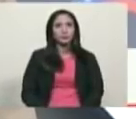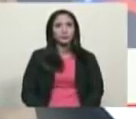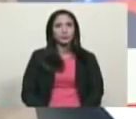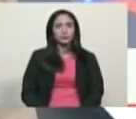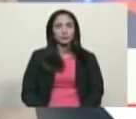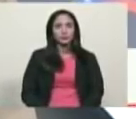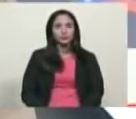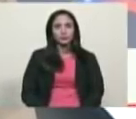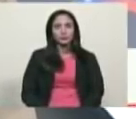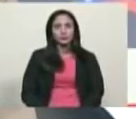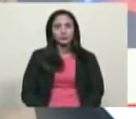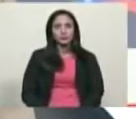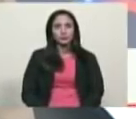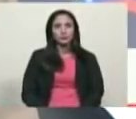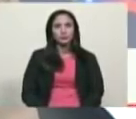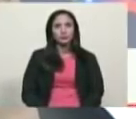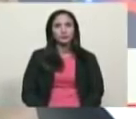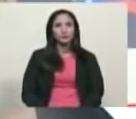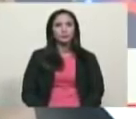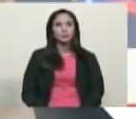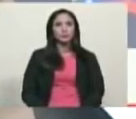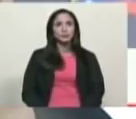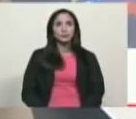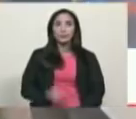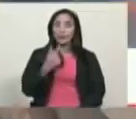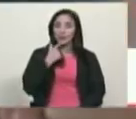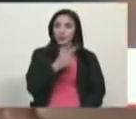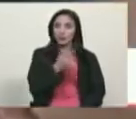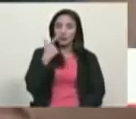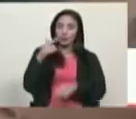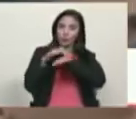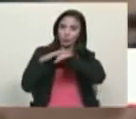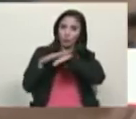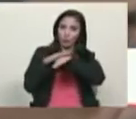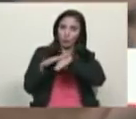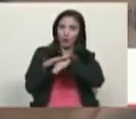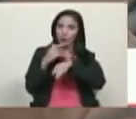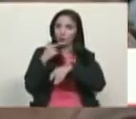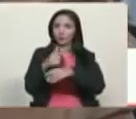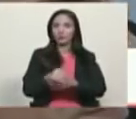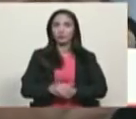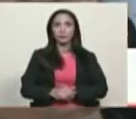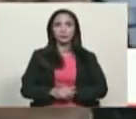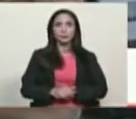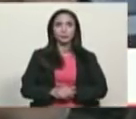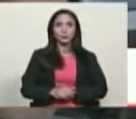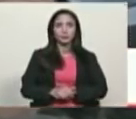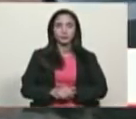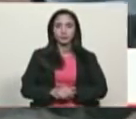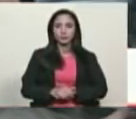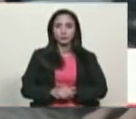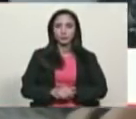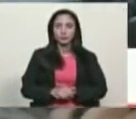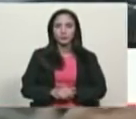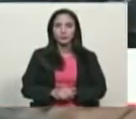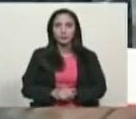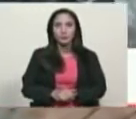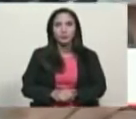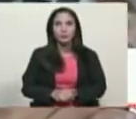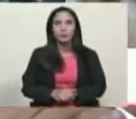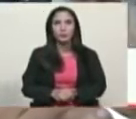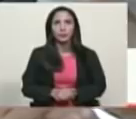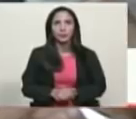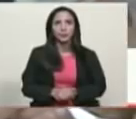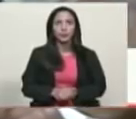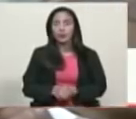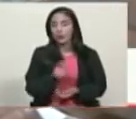decirle al con es perdonarlo. No es un halcón, es un guerrerista. Es